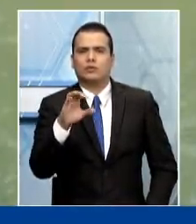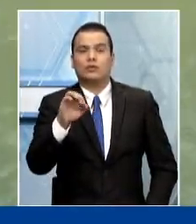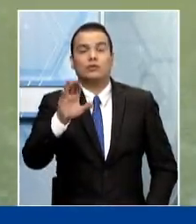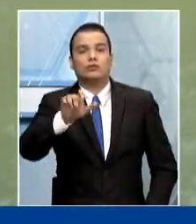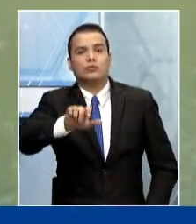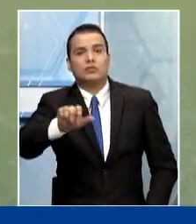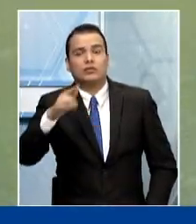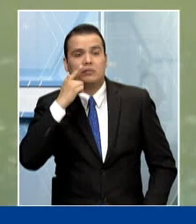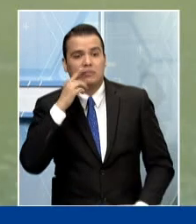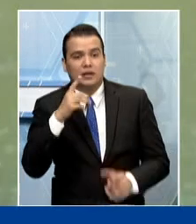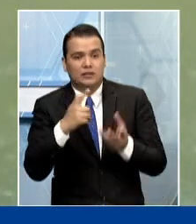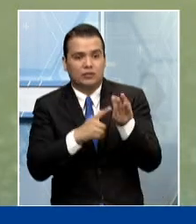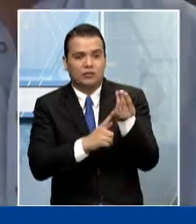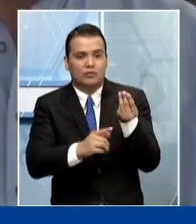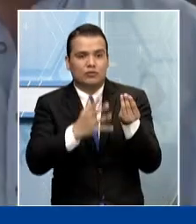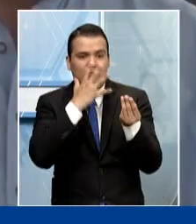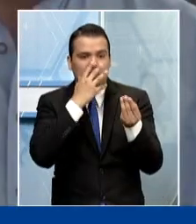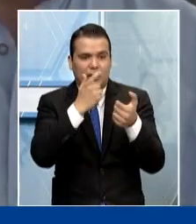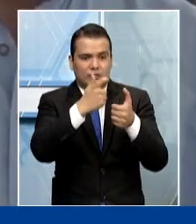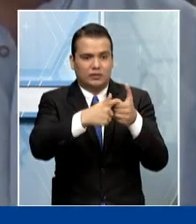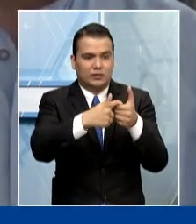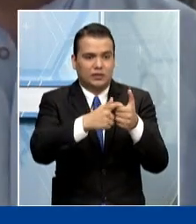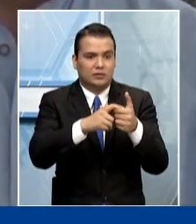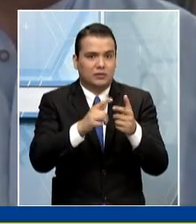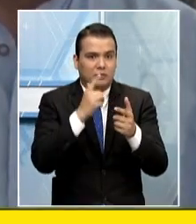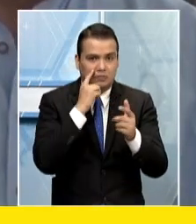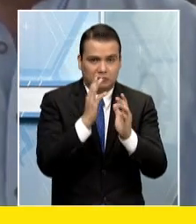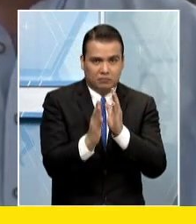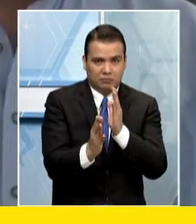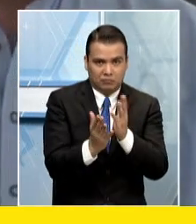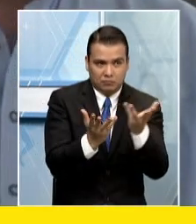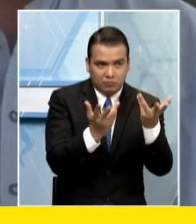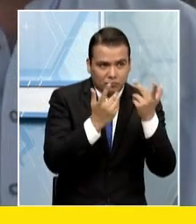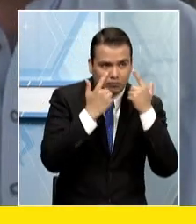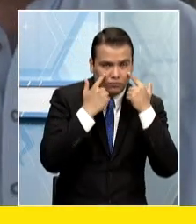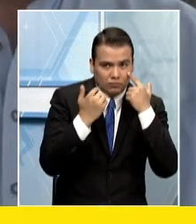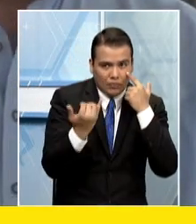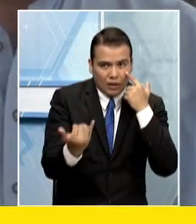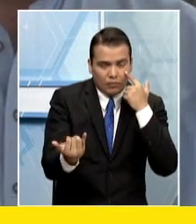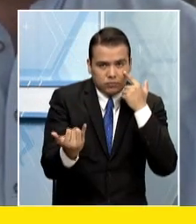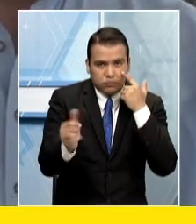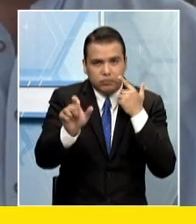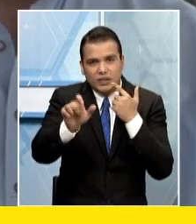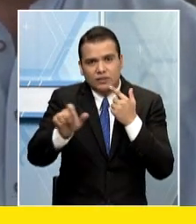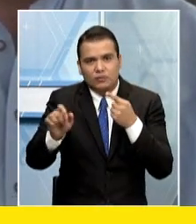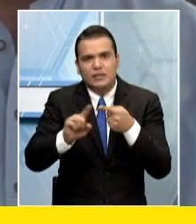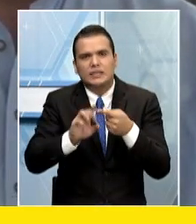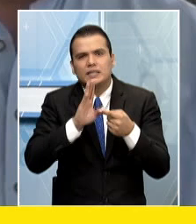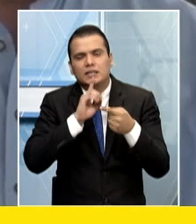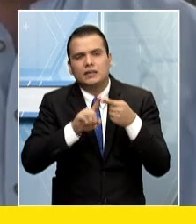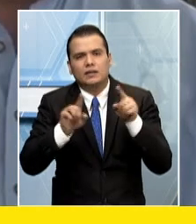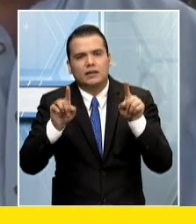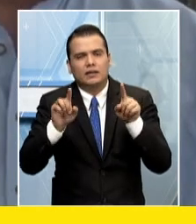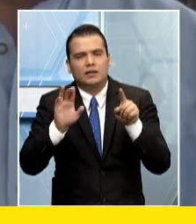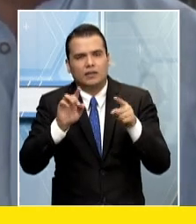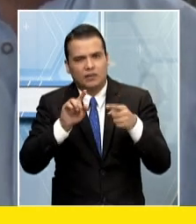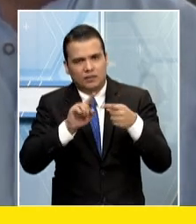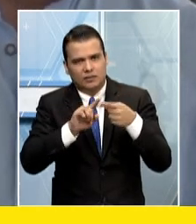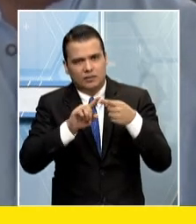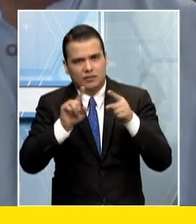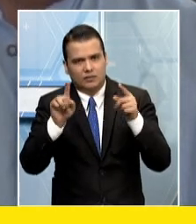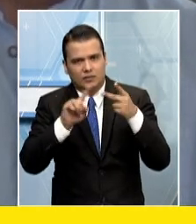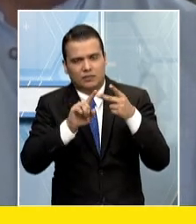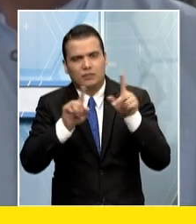pertenecerían a esta estructura criminal. Según la información recolectada, entre los muertos estarían alias Danielito,